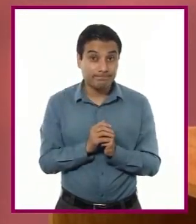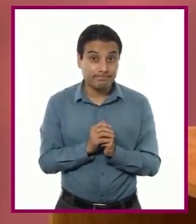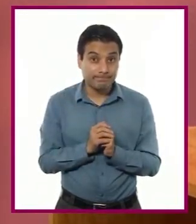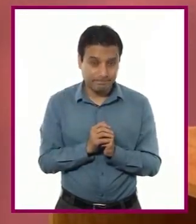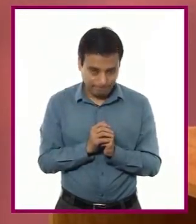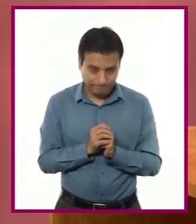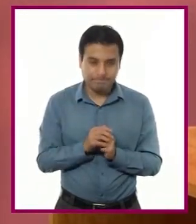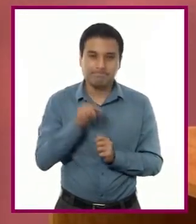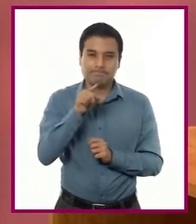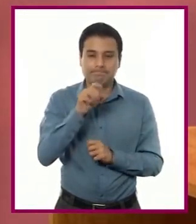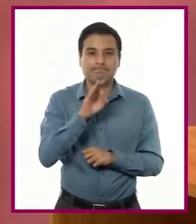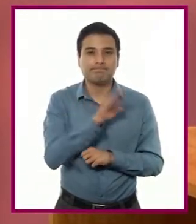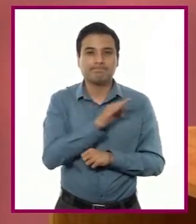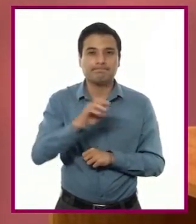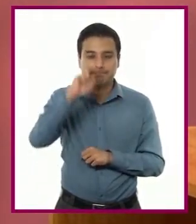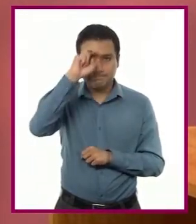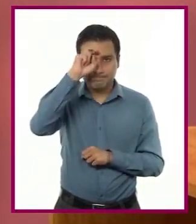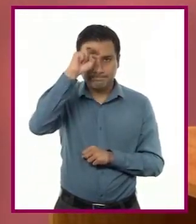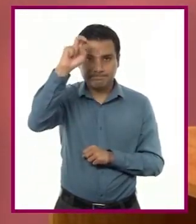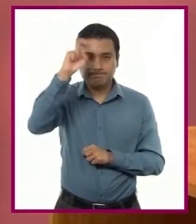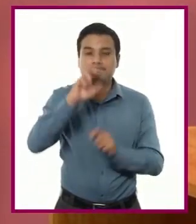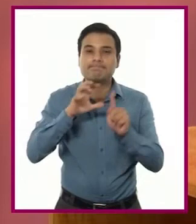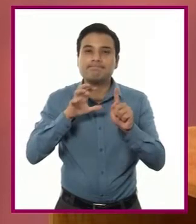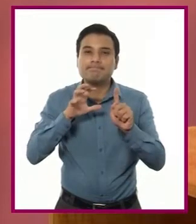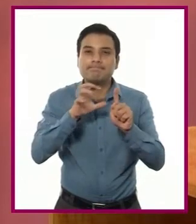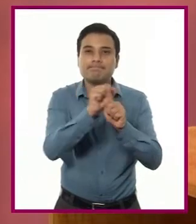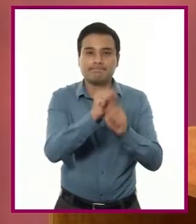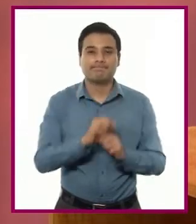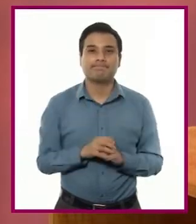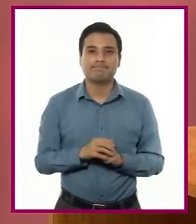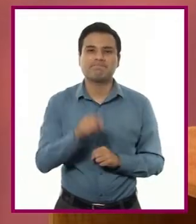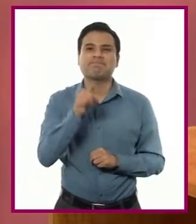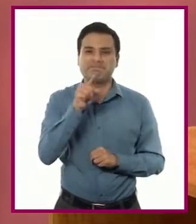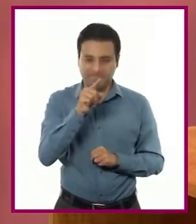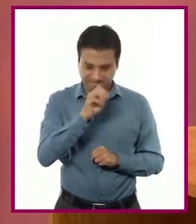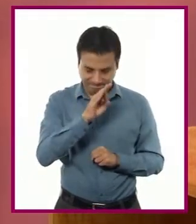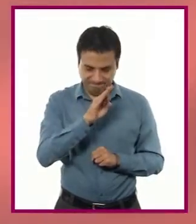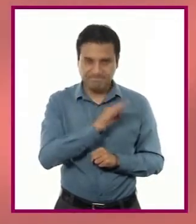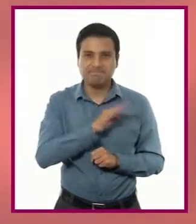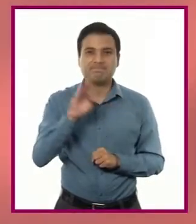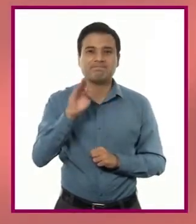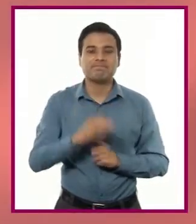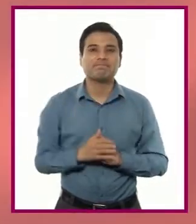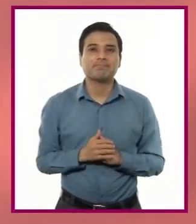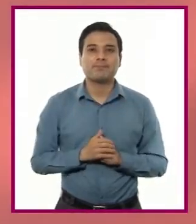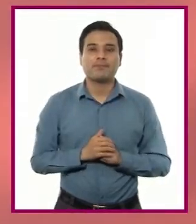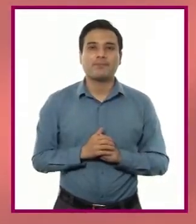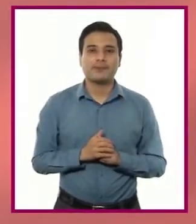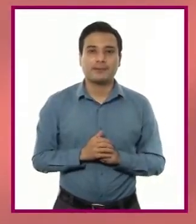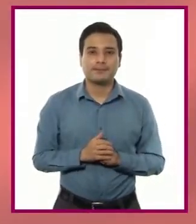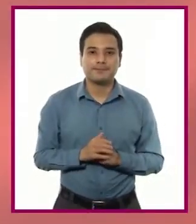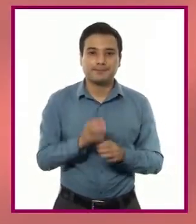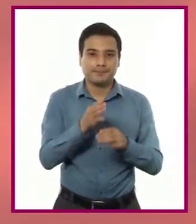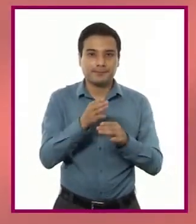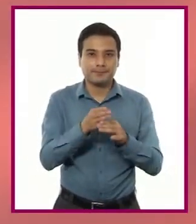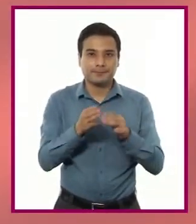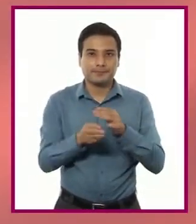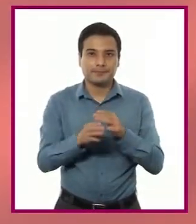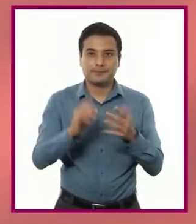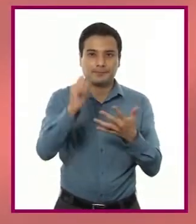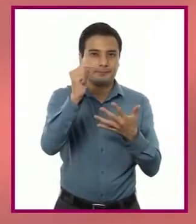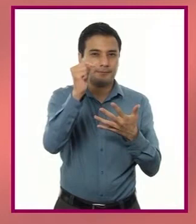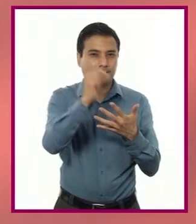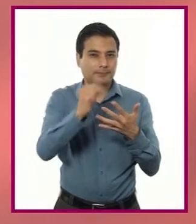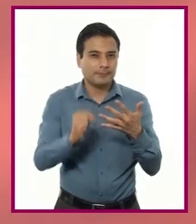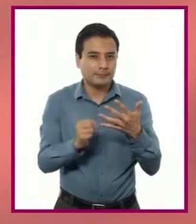los sueños en objetivos. Ustedes tienen la capacidad de hacerlo. Los materiales que van a necesitar para esta